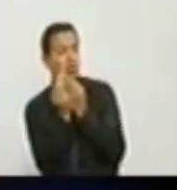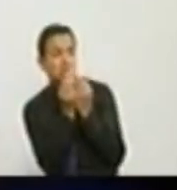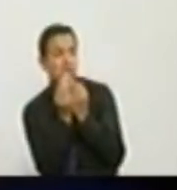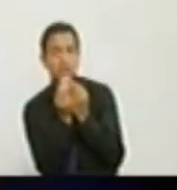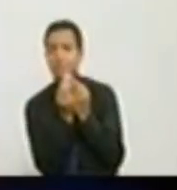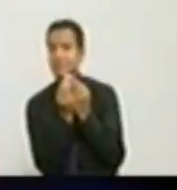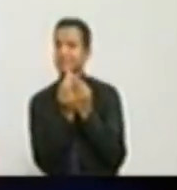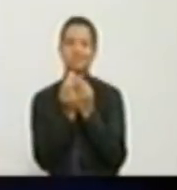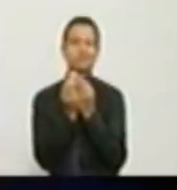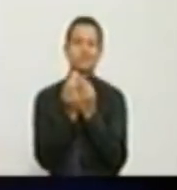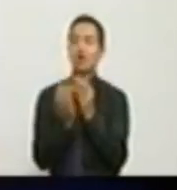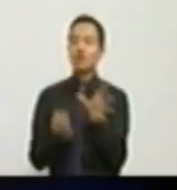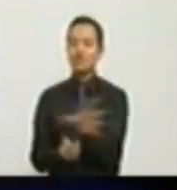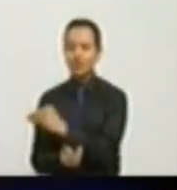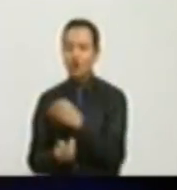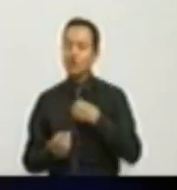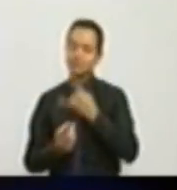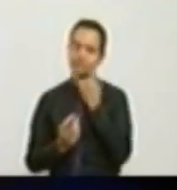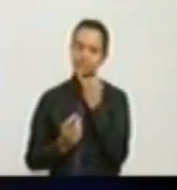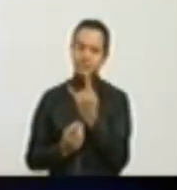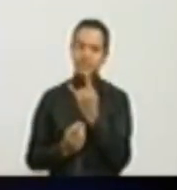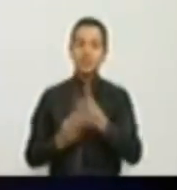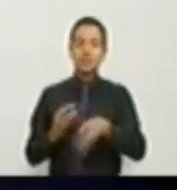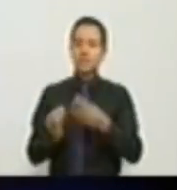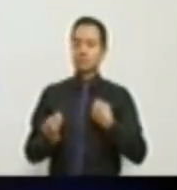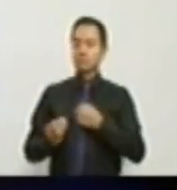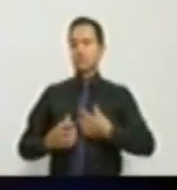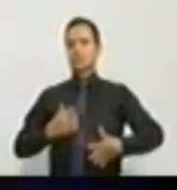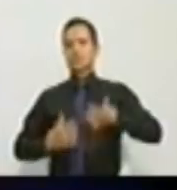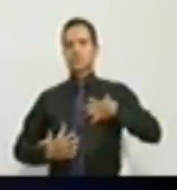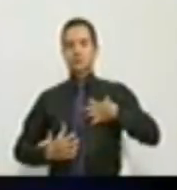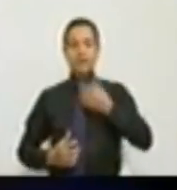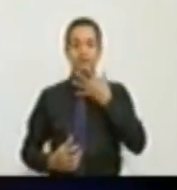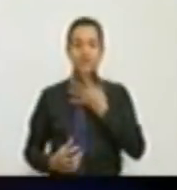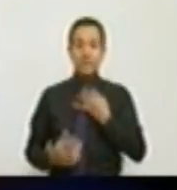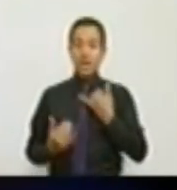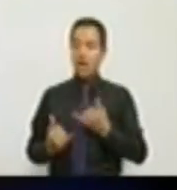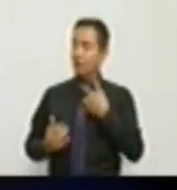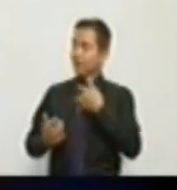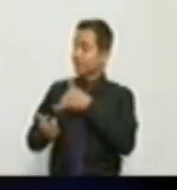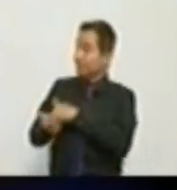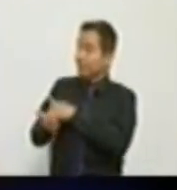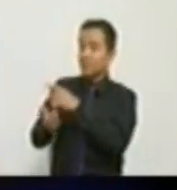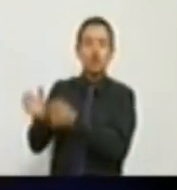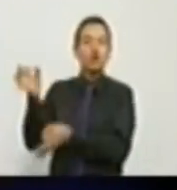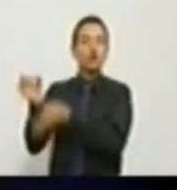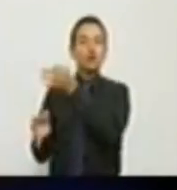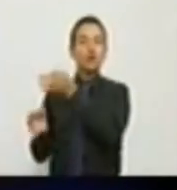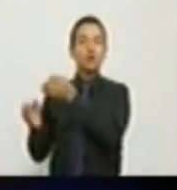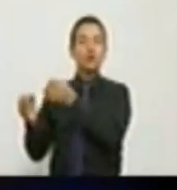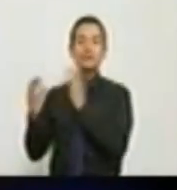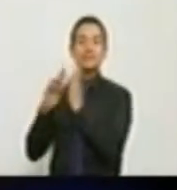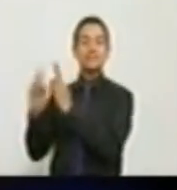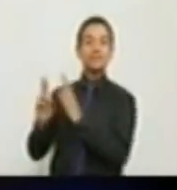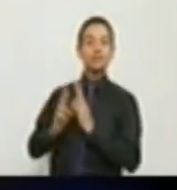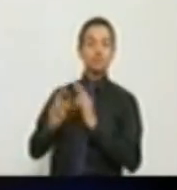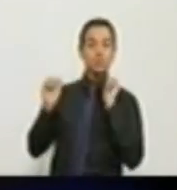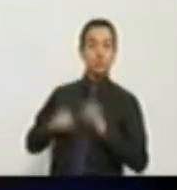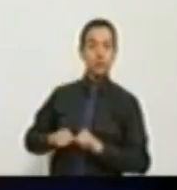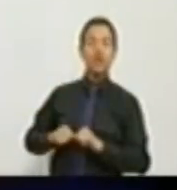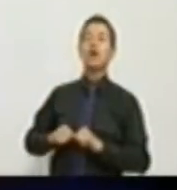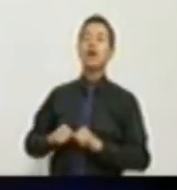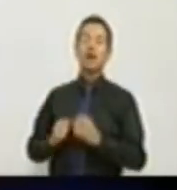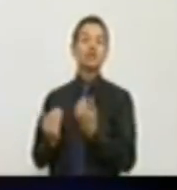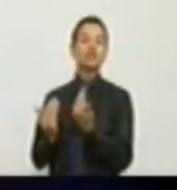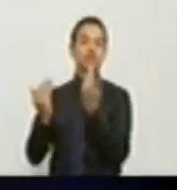Y todos tenemos preocupación. Este fallo de alguna manera sirvió, Hay que reconocer que la Registraduría Nacional